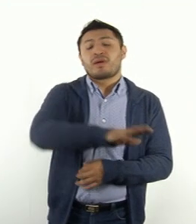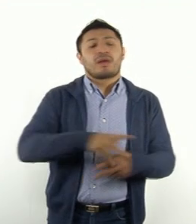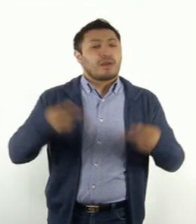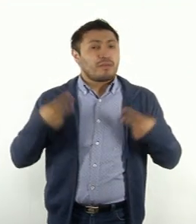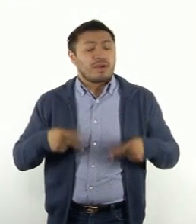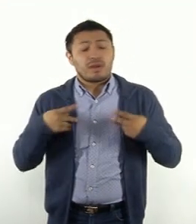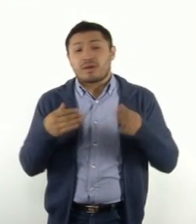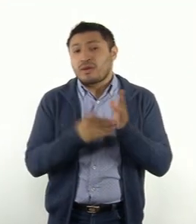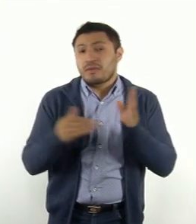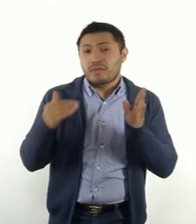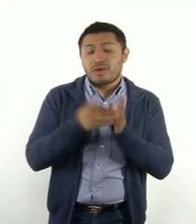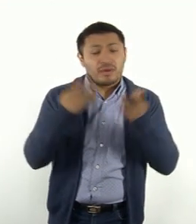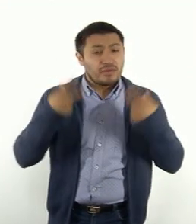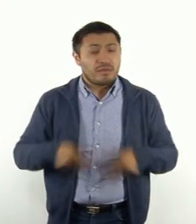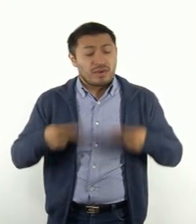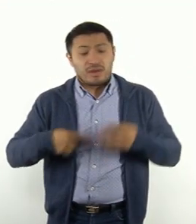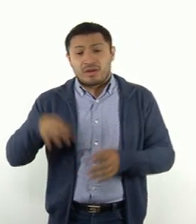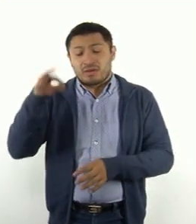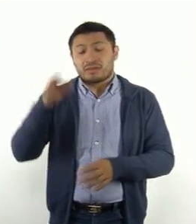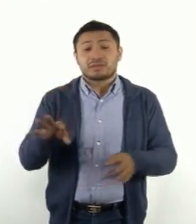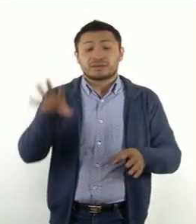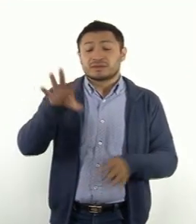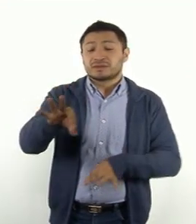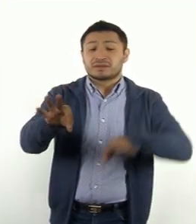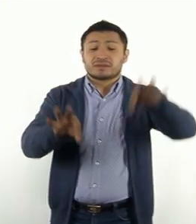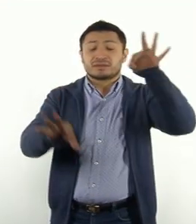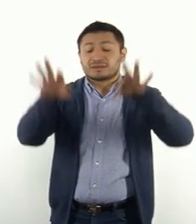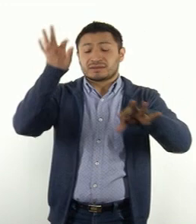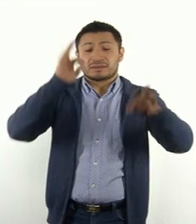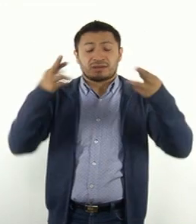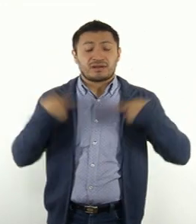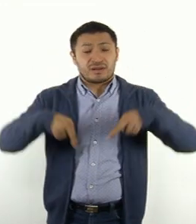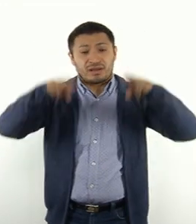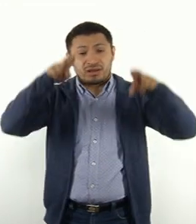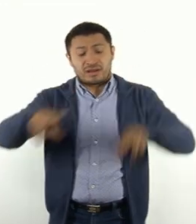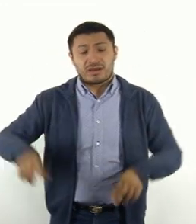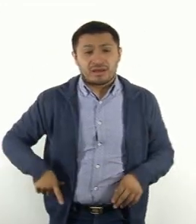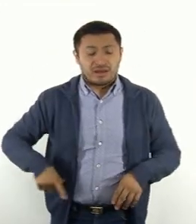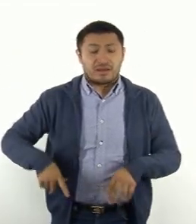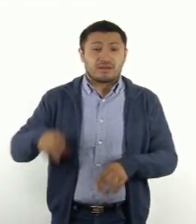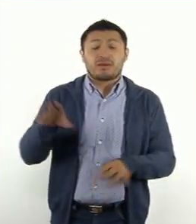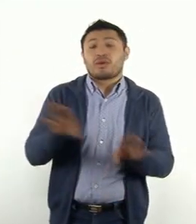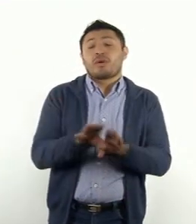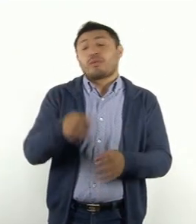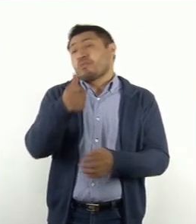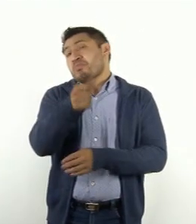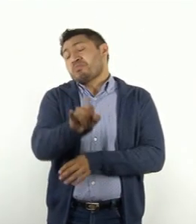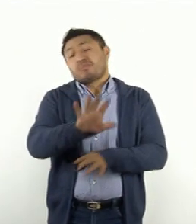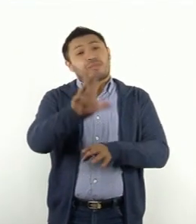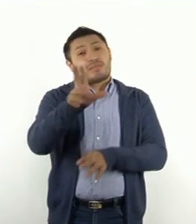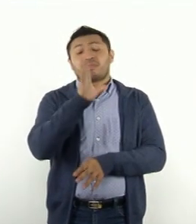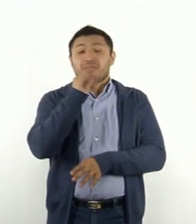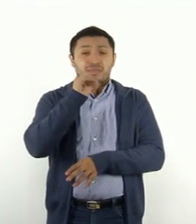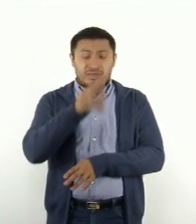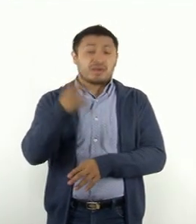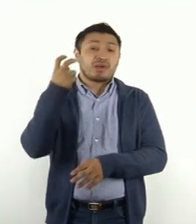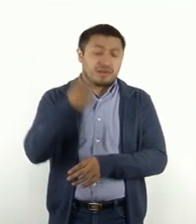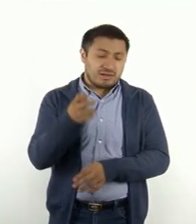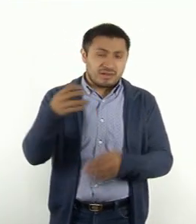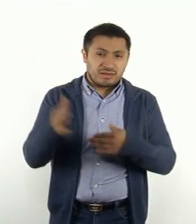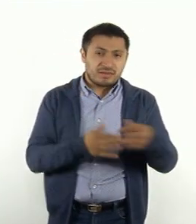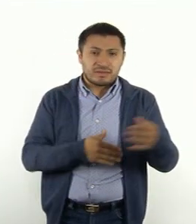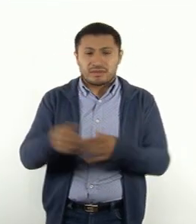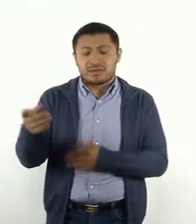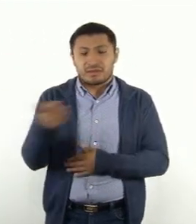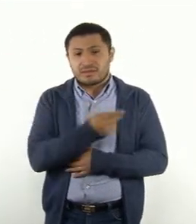millones de personas, la elección de representantes y gobernantes no puede hacerse sin mediciones. Por eso la democracia moderna requiere de la formación